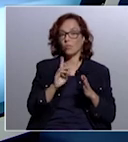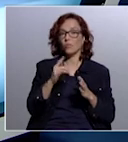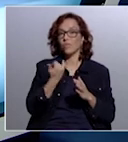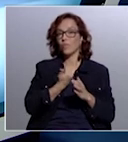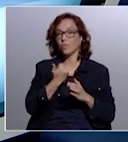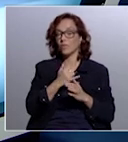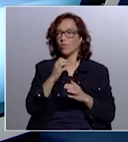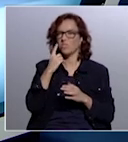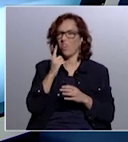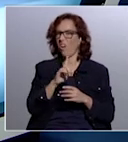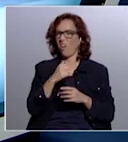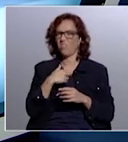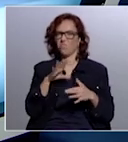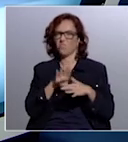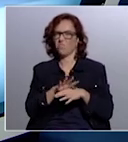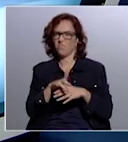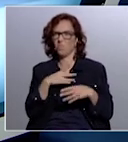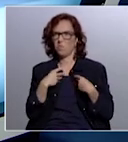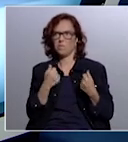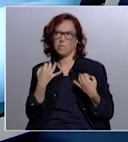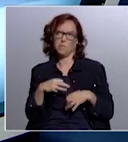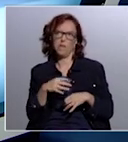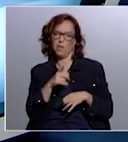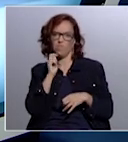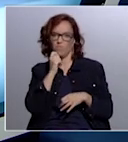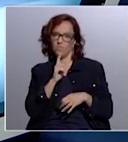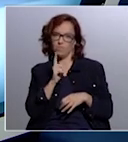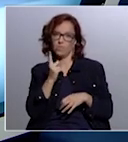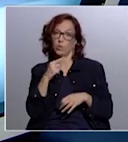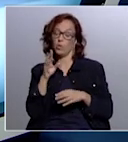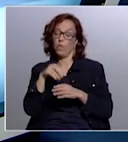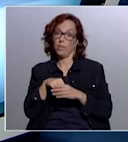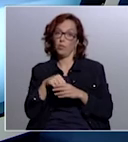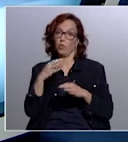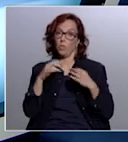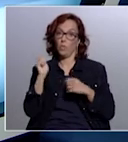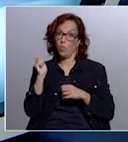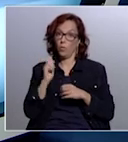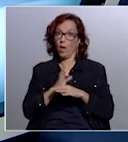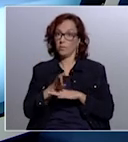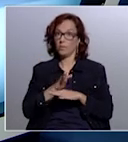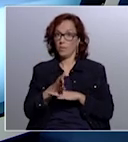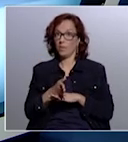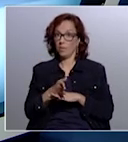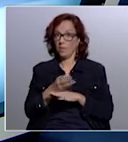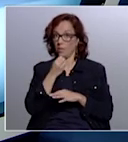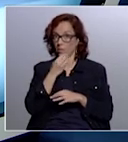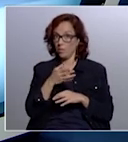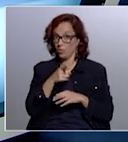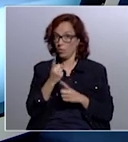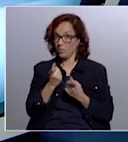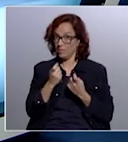cuál pensar y esto no es para mí como mediacenter entonces dentro de un teatro público la accesibilidad ciudadana es una gran bandera que tenemos que